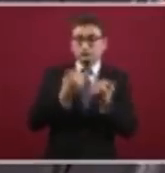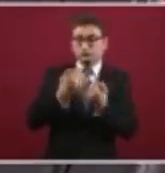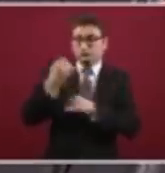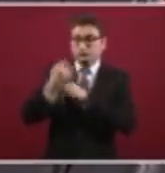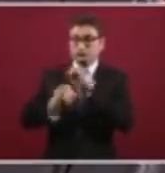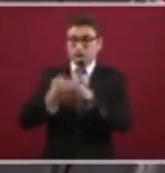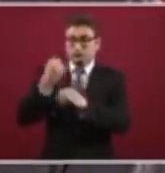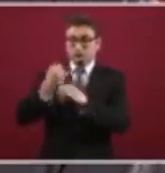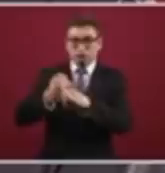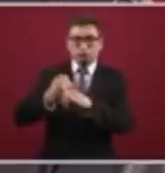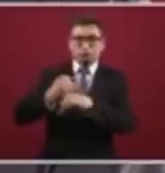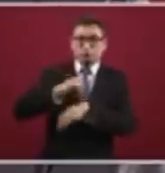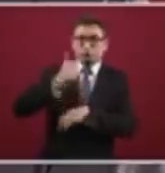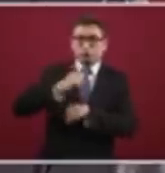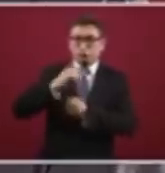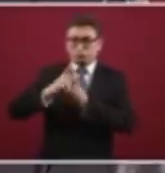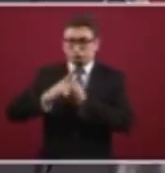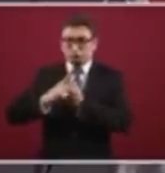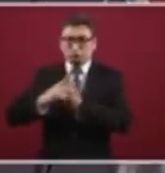del país